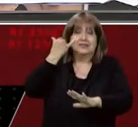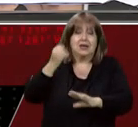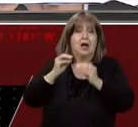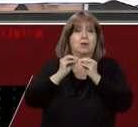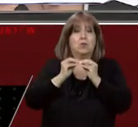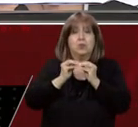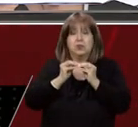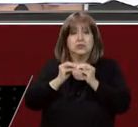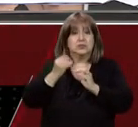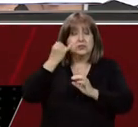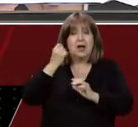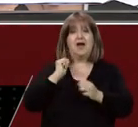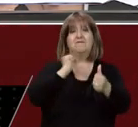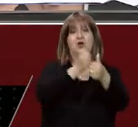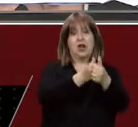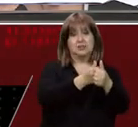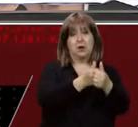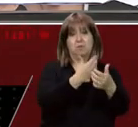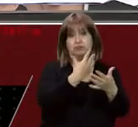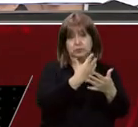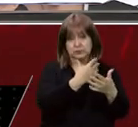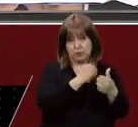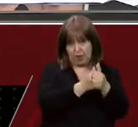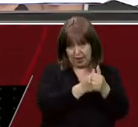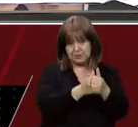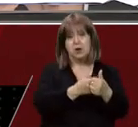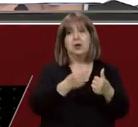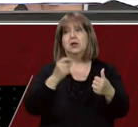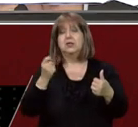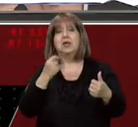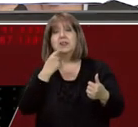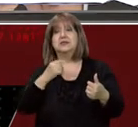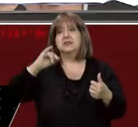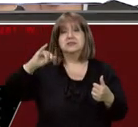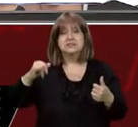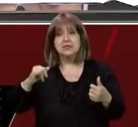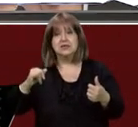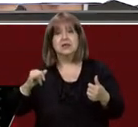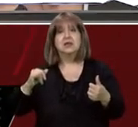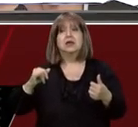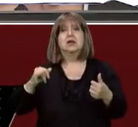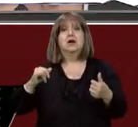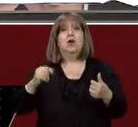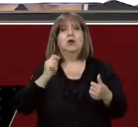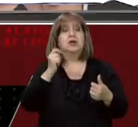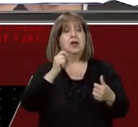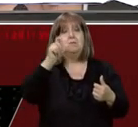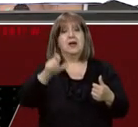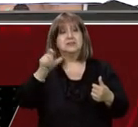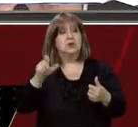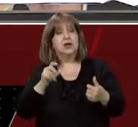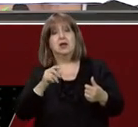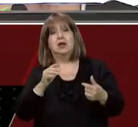que se juzgó es la violación. Y ahora lo que se está juzgando es quien no hizo nada frente a esa violación. Entonces no hay